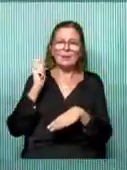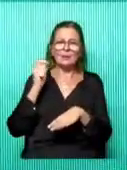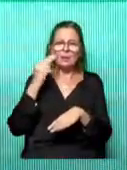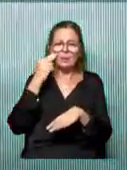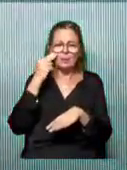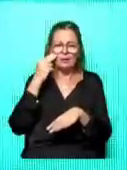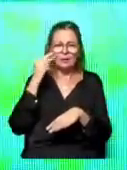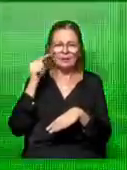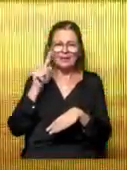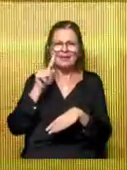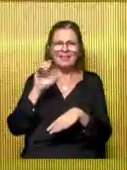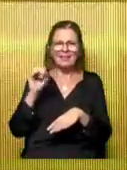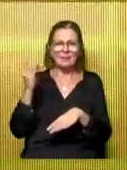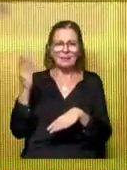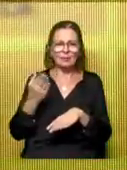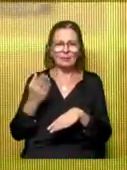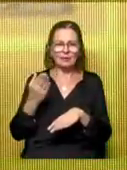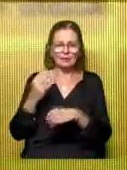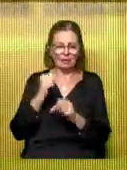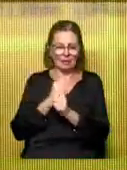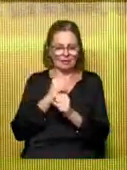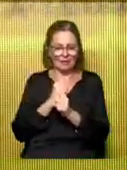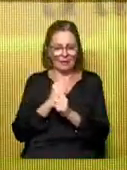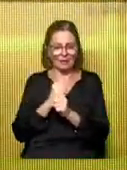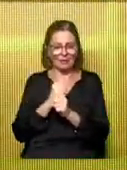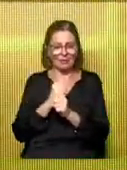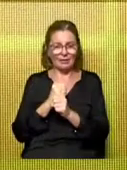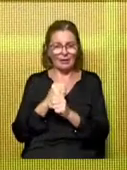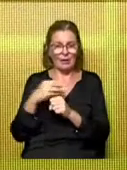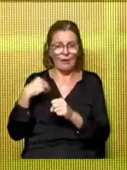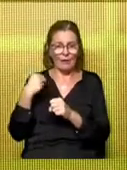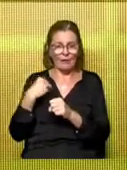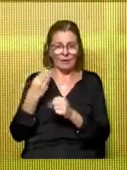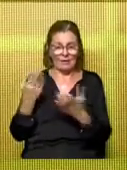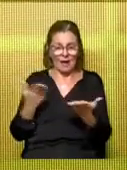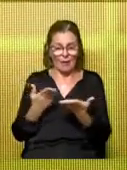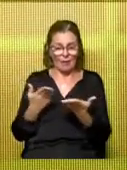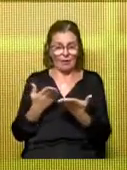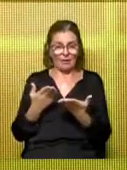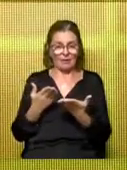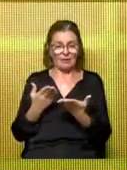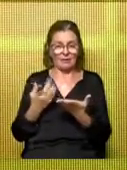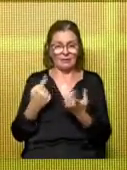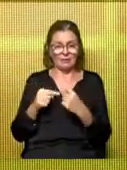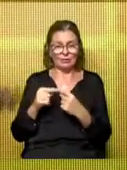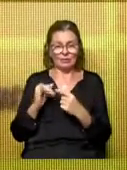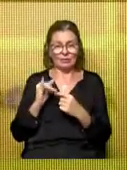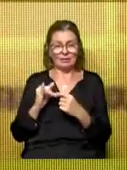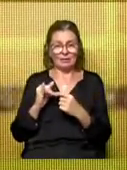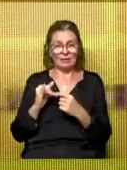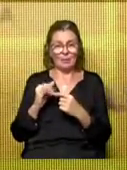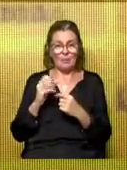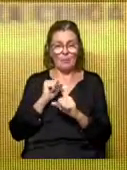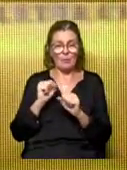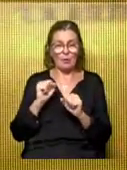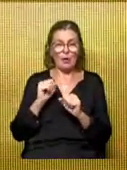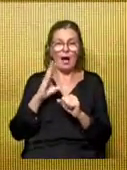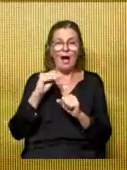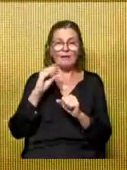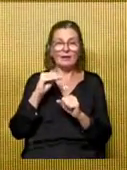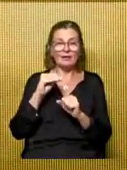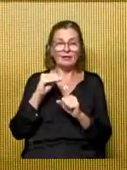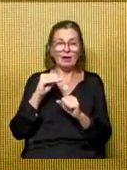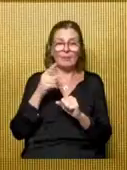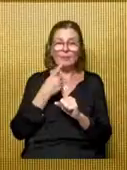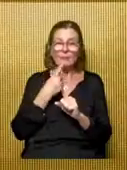eso, porque es el 10% de la plantilla de trabajadores son cargos de confianza actualmente. Así que, bueno, un poco hablando ahí un poco de lo que